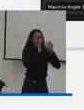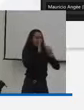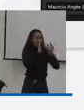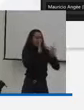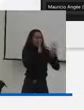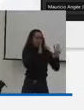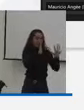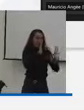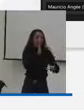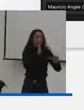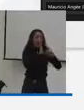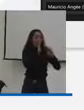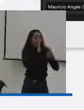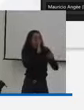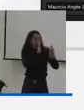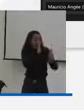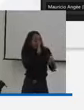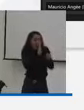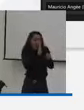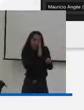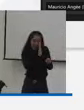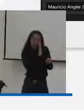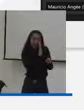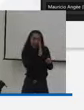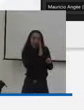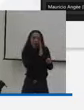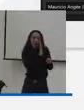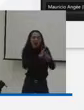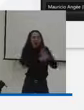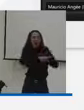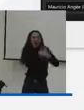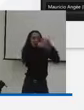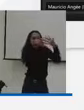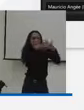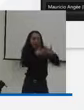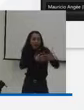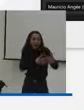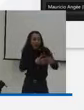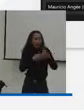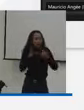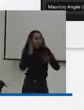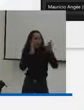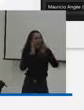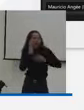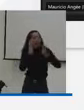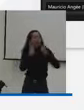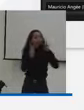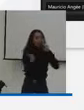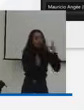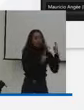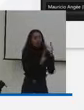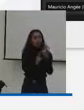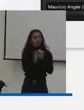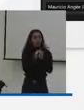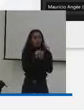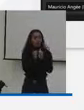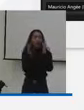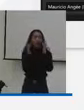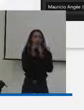estableció en su artículo 18 que el reconocimiento deportivo de los entes deportivos municipales